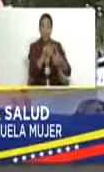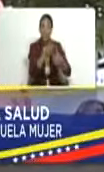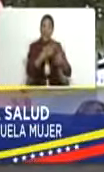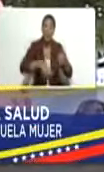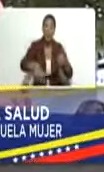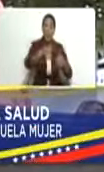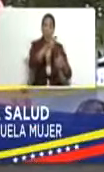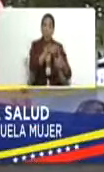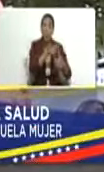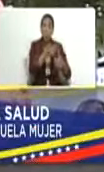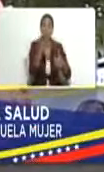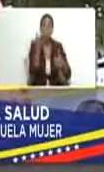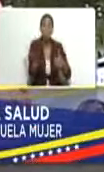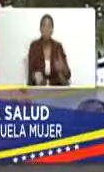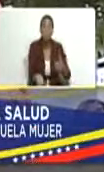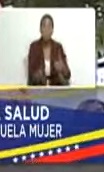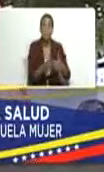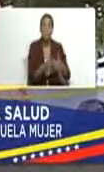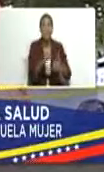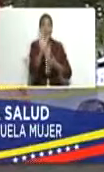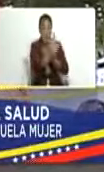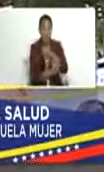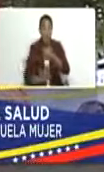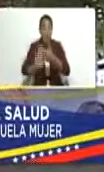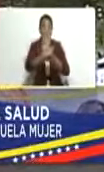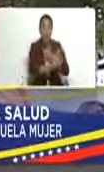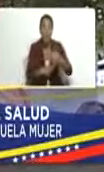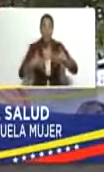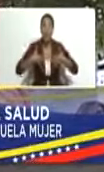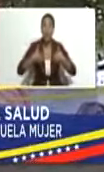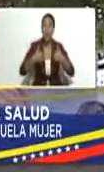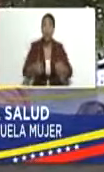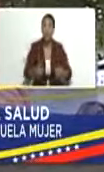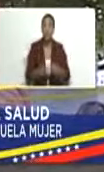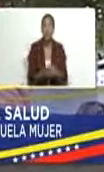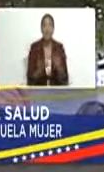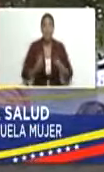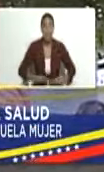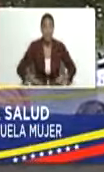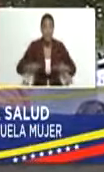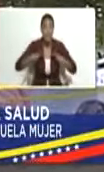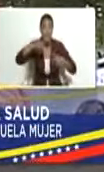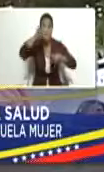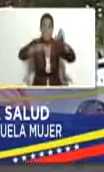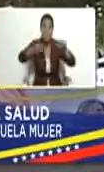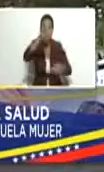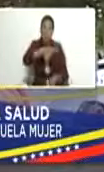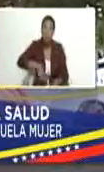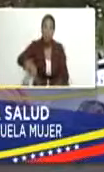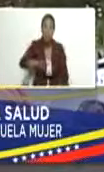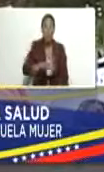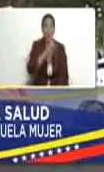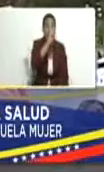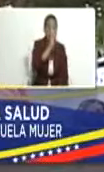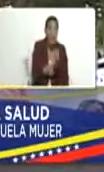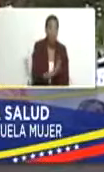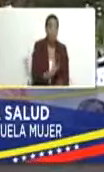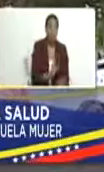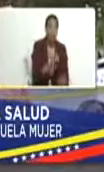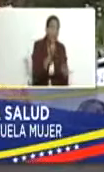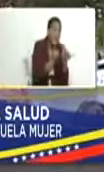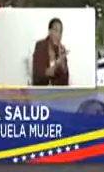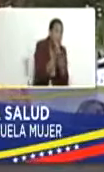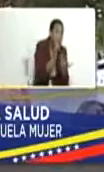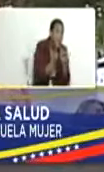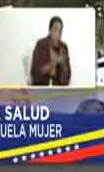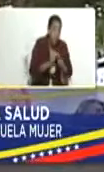todo, el vértice de la protección para la salud y la vida de la mujer en toda época.